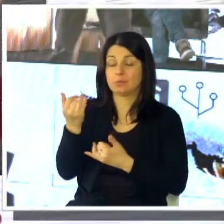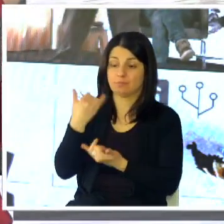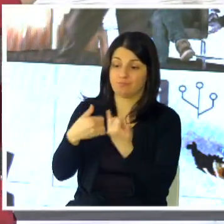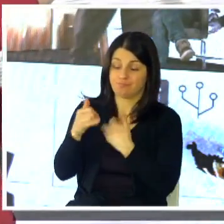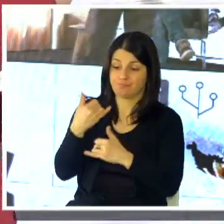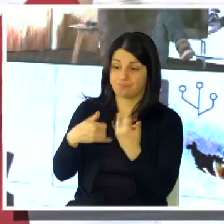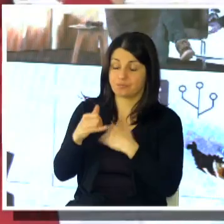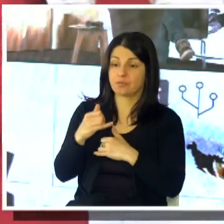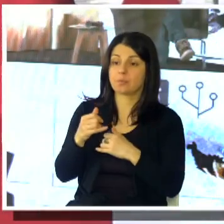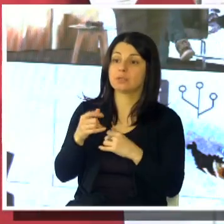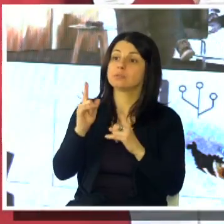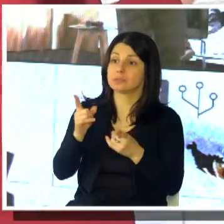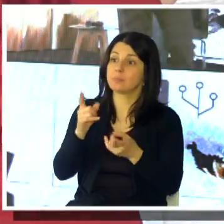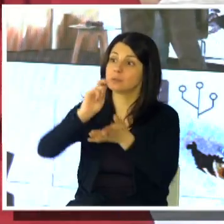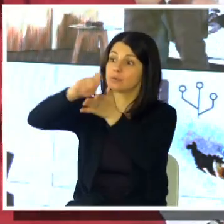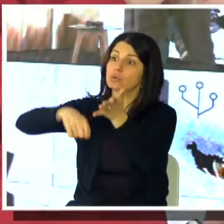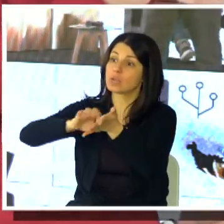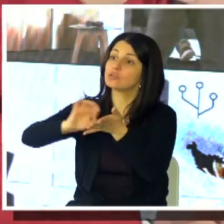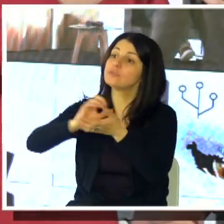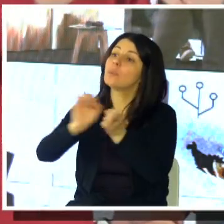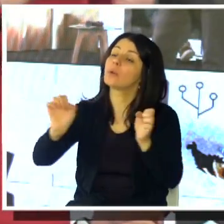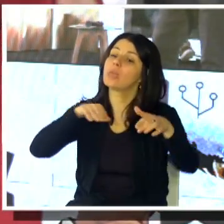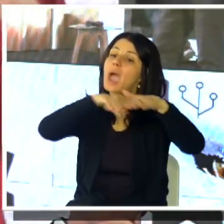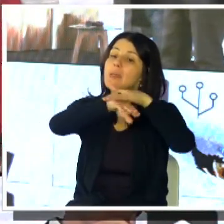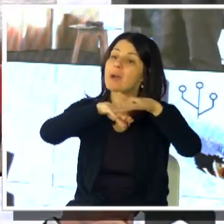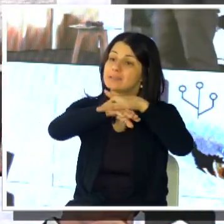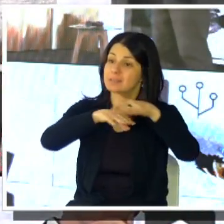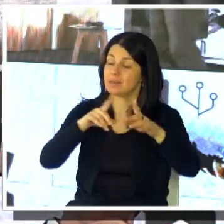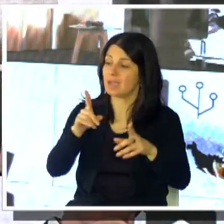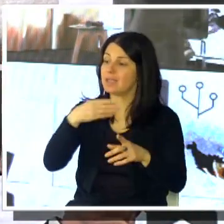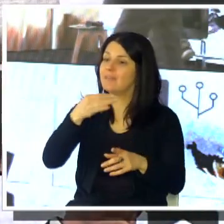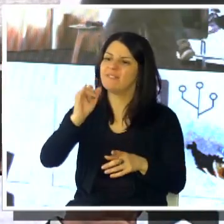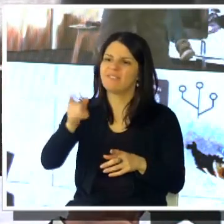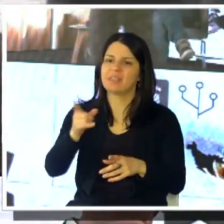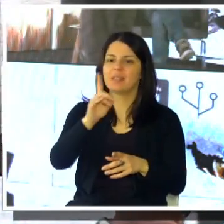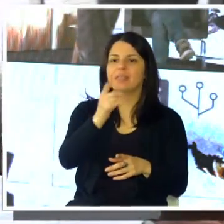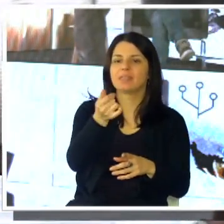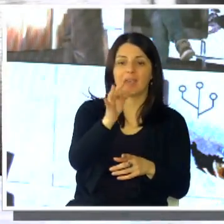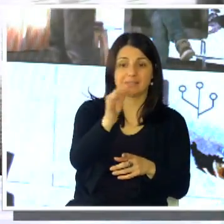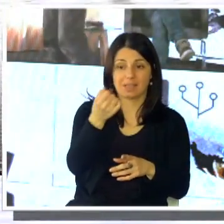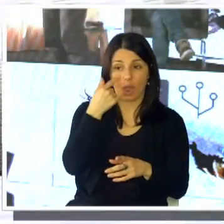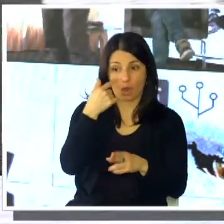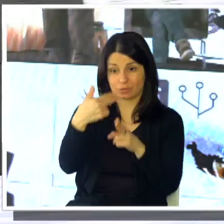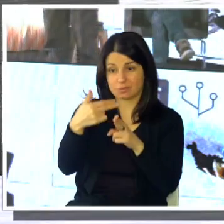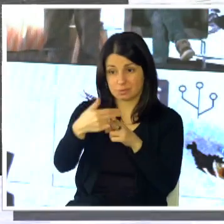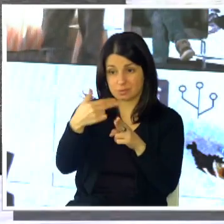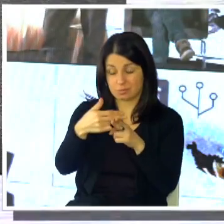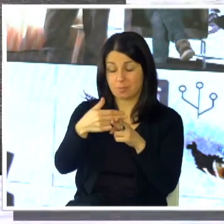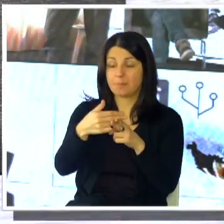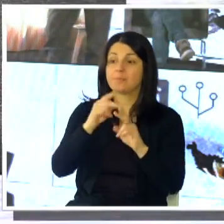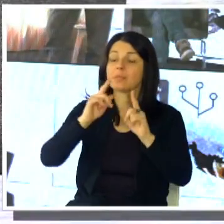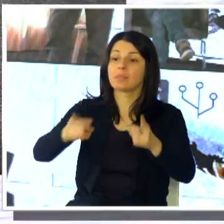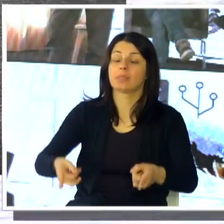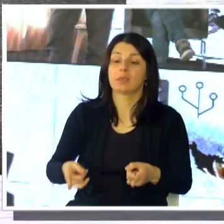contratar servicios para almacenar. Ahí lo que se conoce comúnmente como Big Data. También voy a